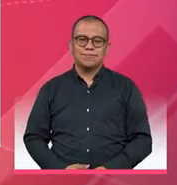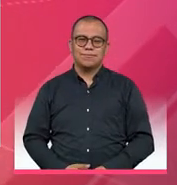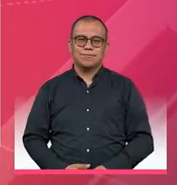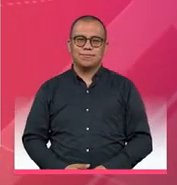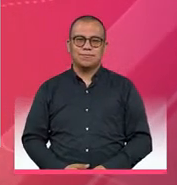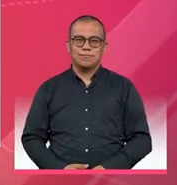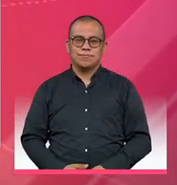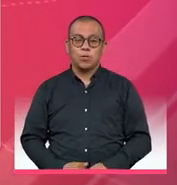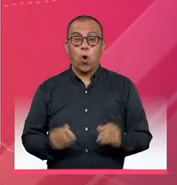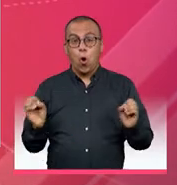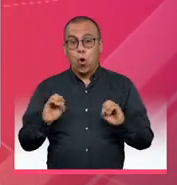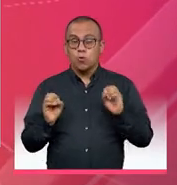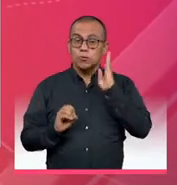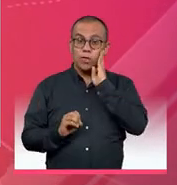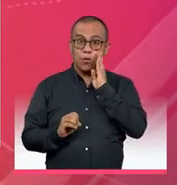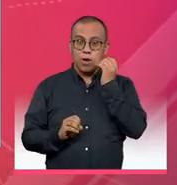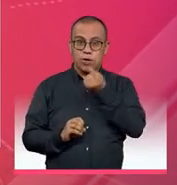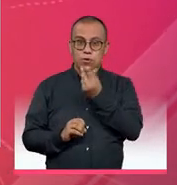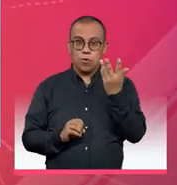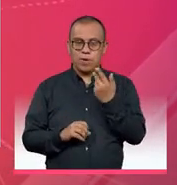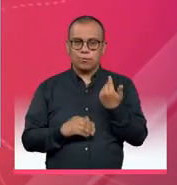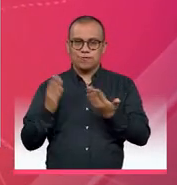elitecolombianchess@gmail.com o al celular